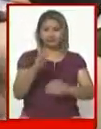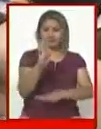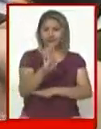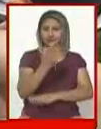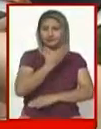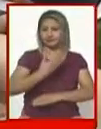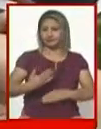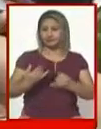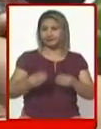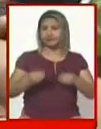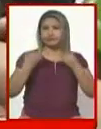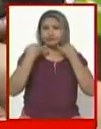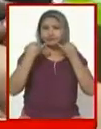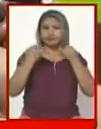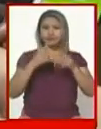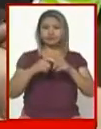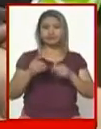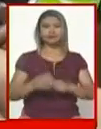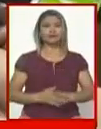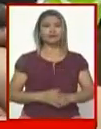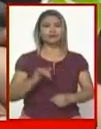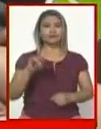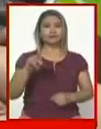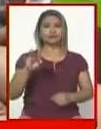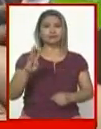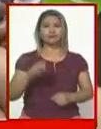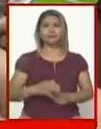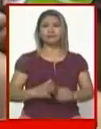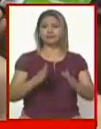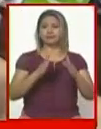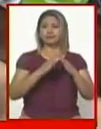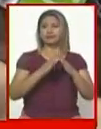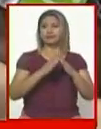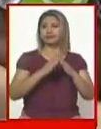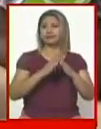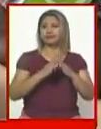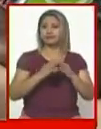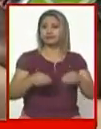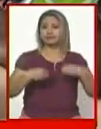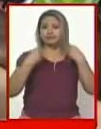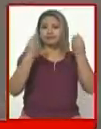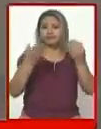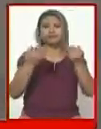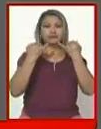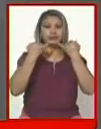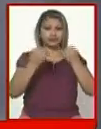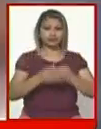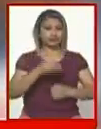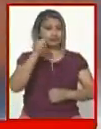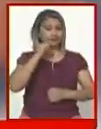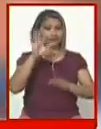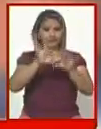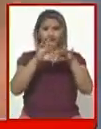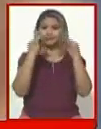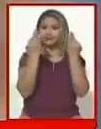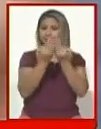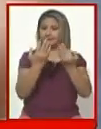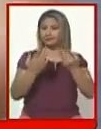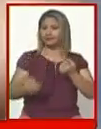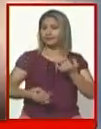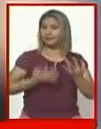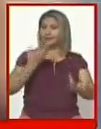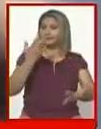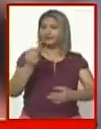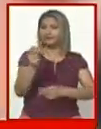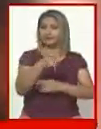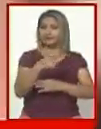tarde me presenta un informe oficial de YPFB Transporte y YPFB Casa Matriz a mi persona y lo haremos conocer. La mujer y sus familiares sufrieron